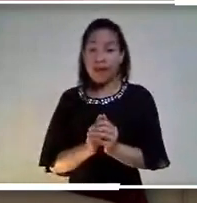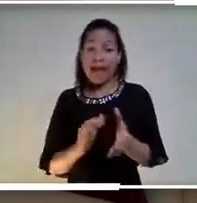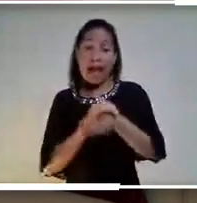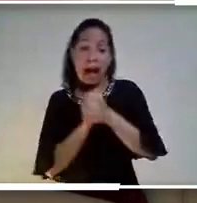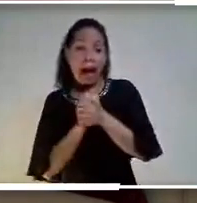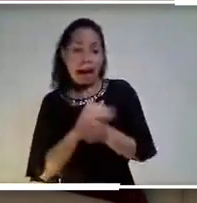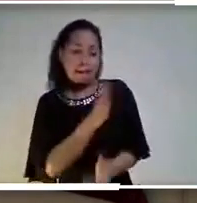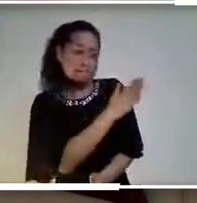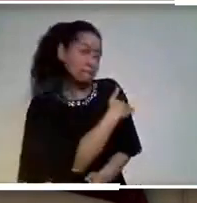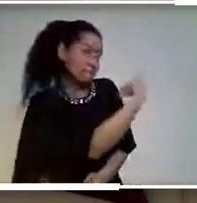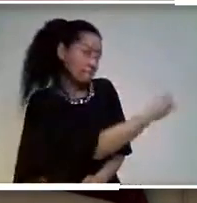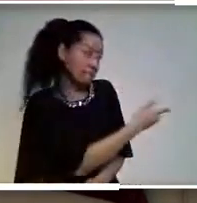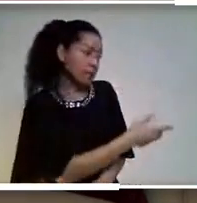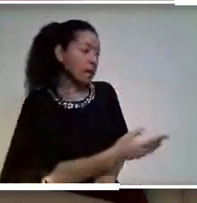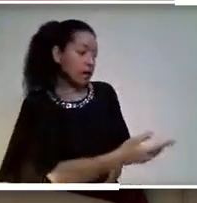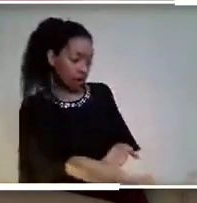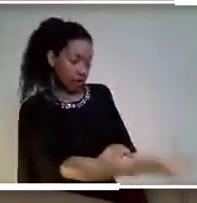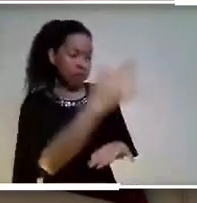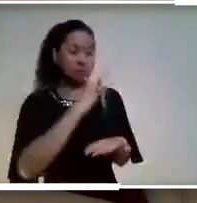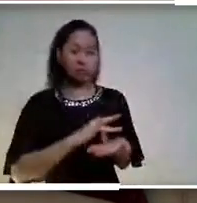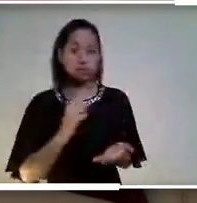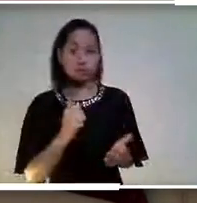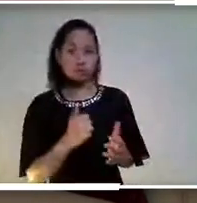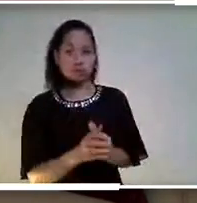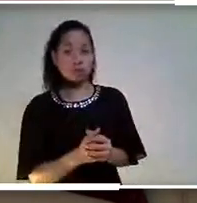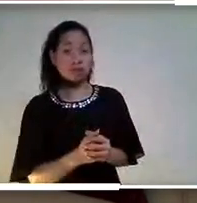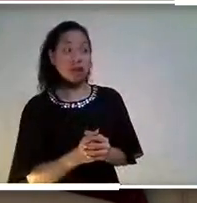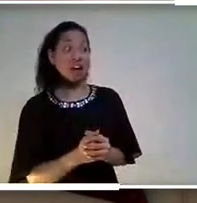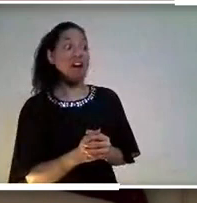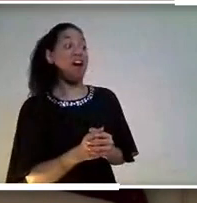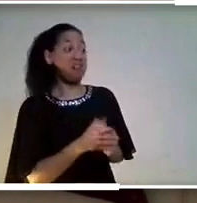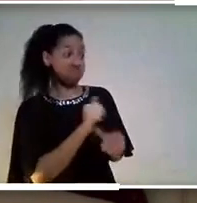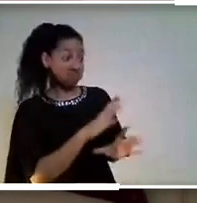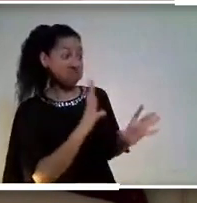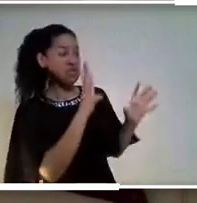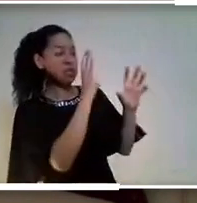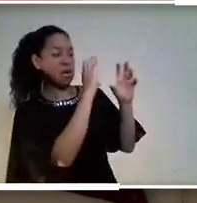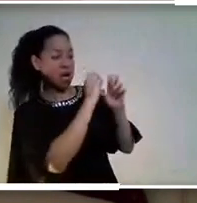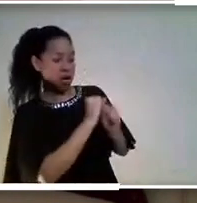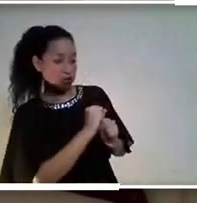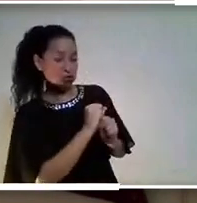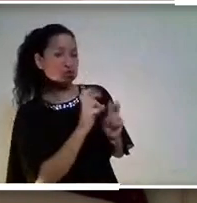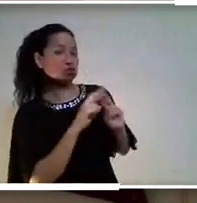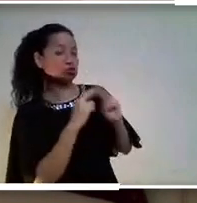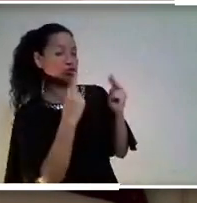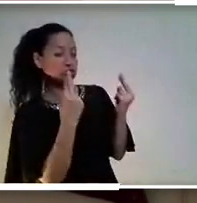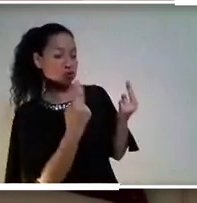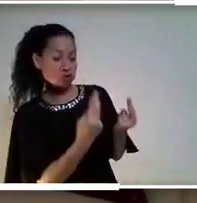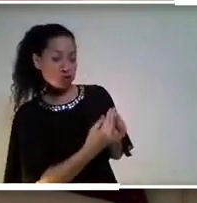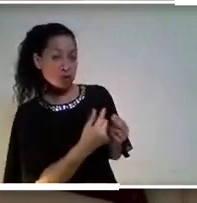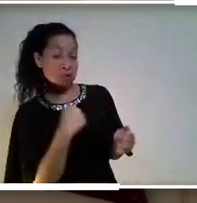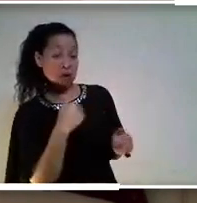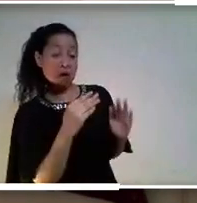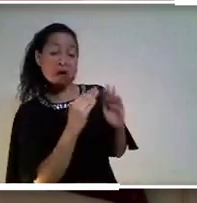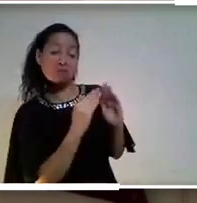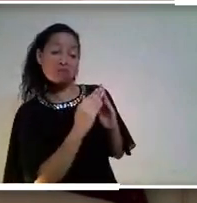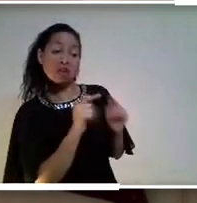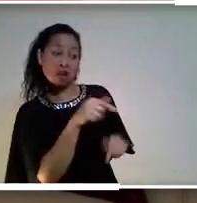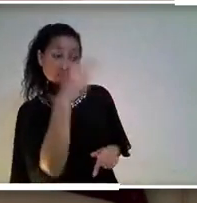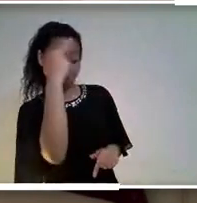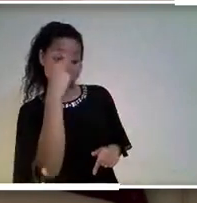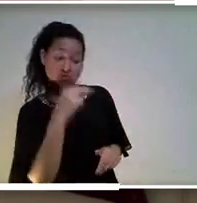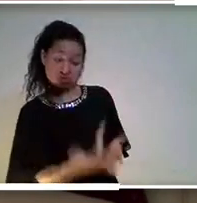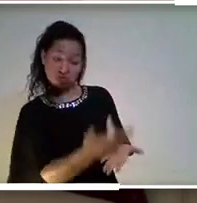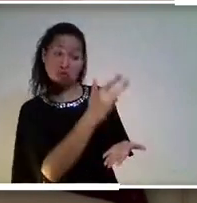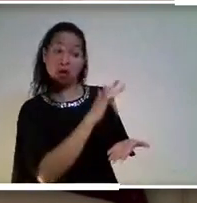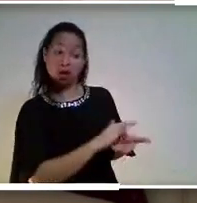y él está algo ofendido porque usted no quiso venir a encontrarse con él y el siguiente martes por la tarde